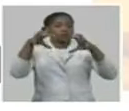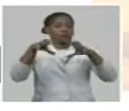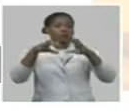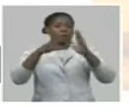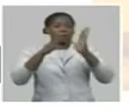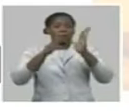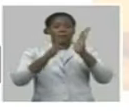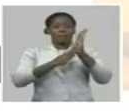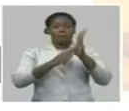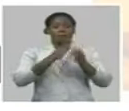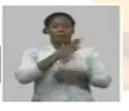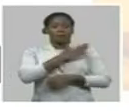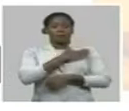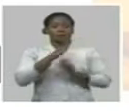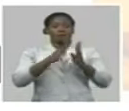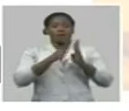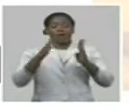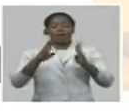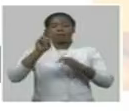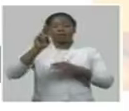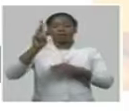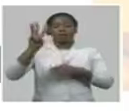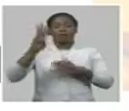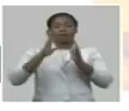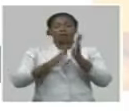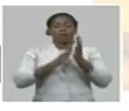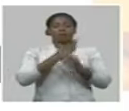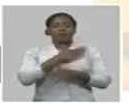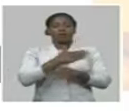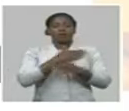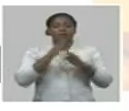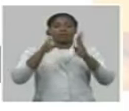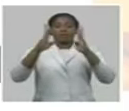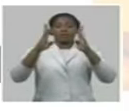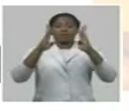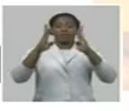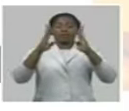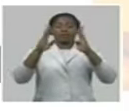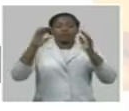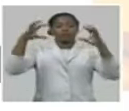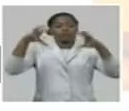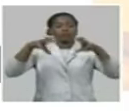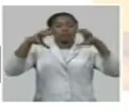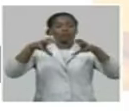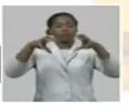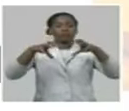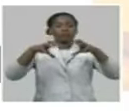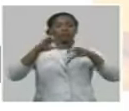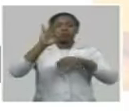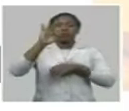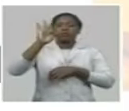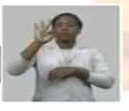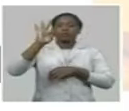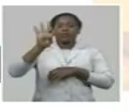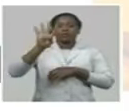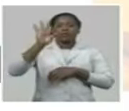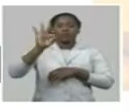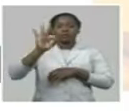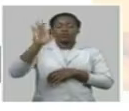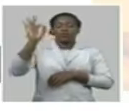hasta el día 23 de marzo en el centro no ha llovido el 48% en enero y febrero y un